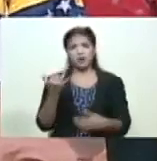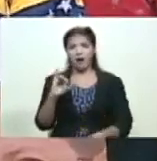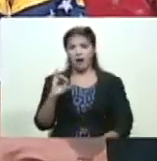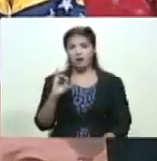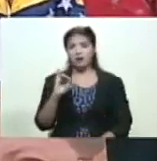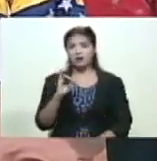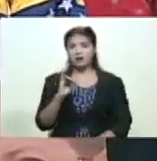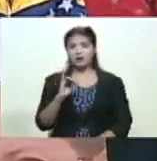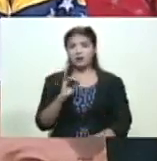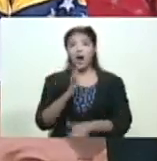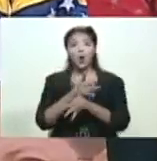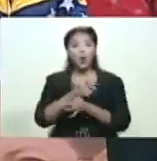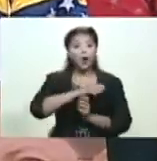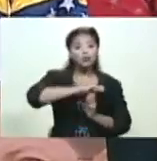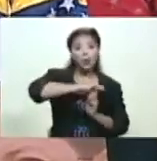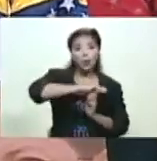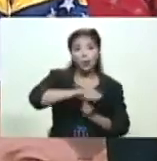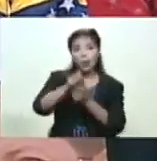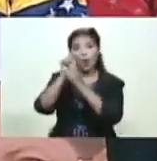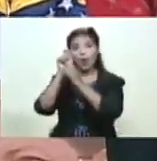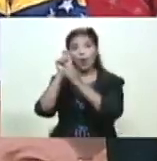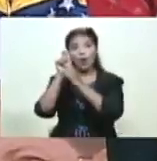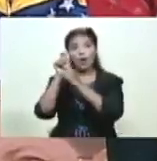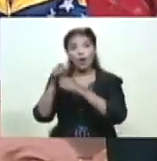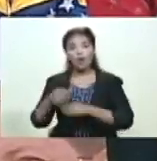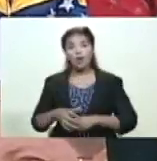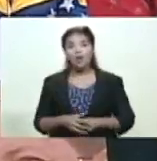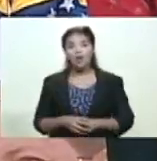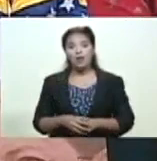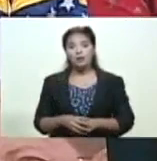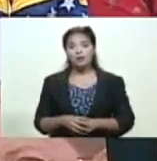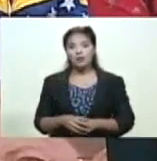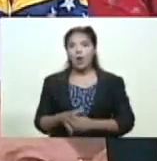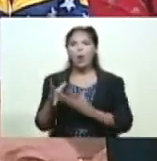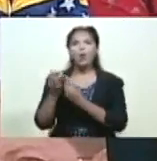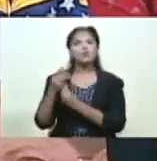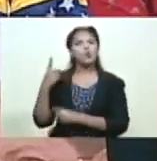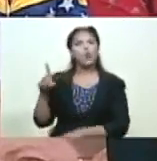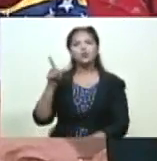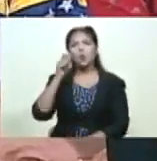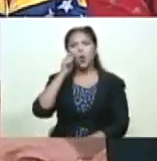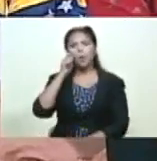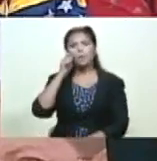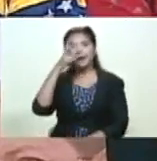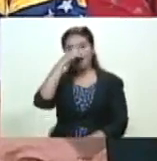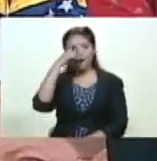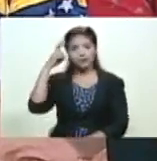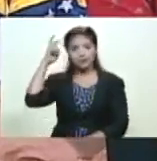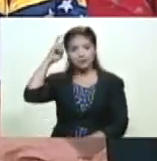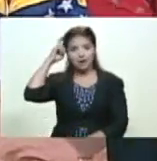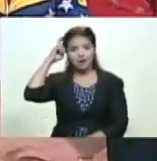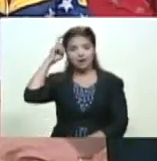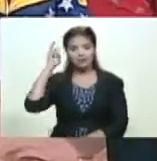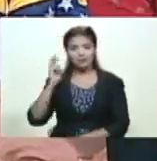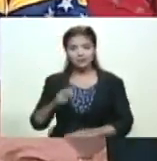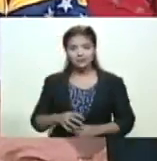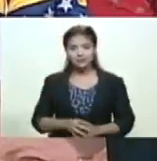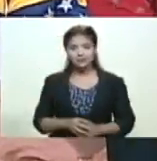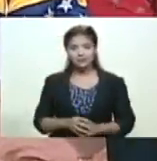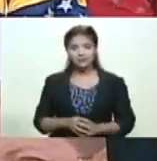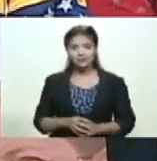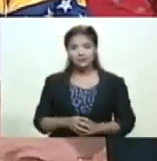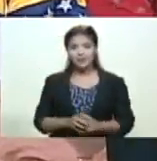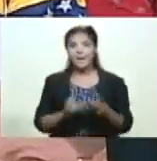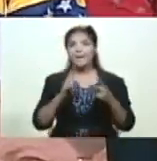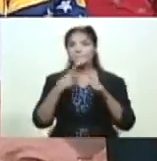y jugando golf estaba con Rex Tillerson, su canciller, y con